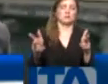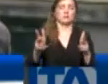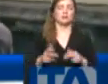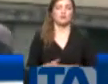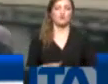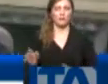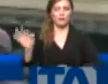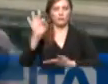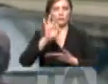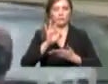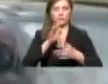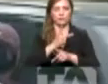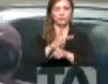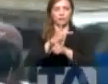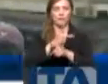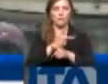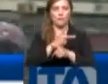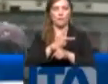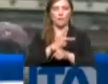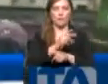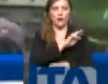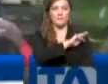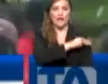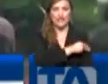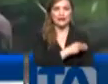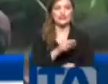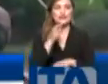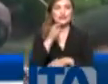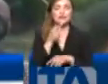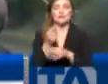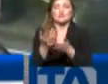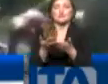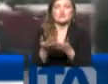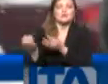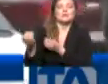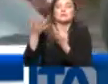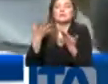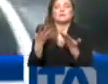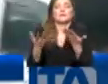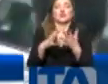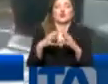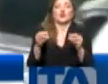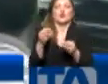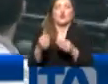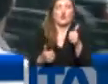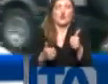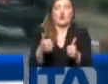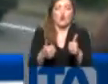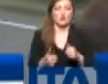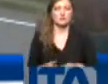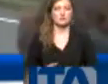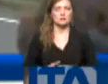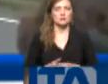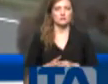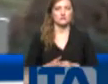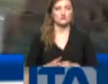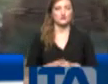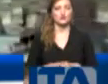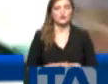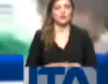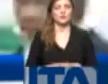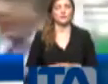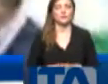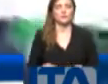un representante del Consejo de Mejía para que nos cuente cuáles son las alternativas que ustedes piden a la ciudadanía, piden a